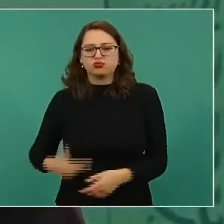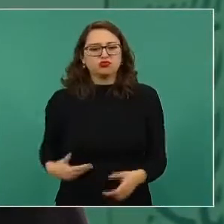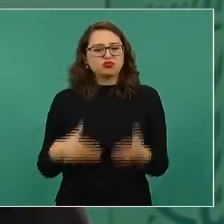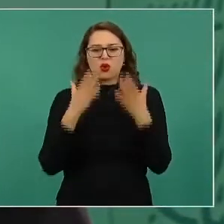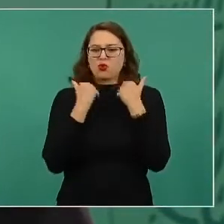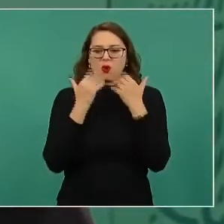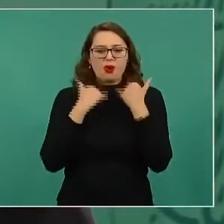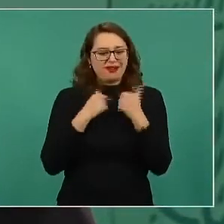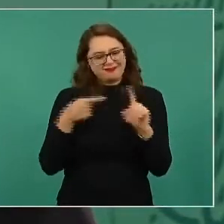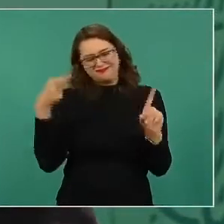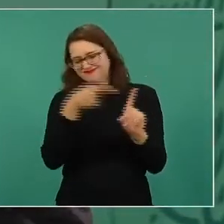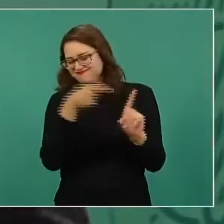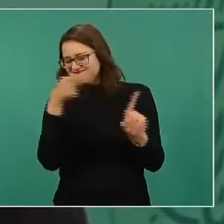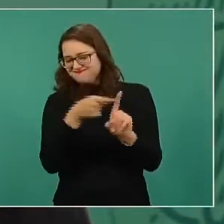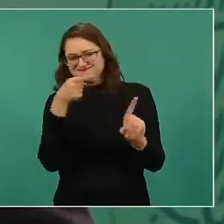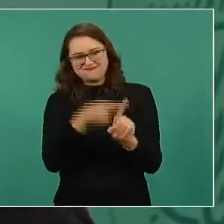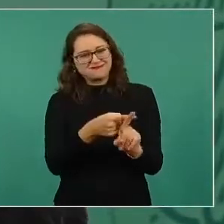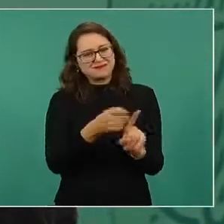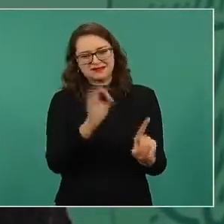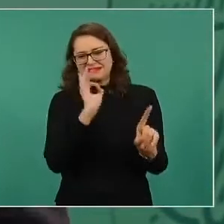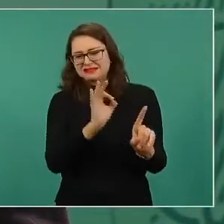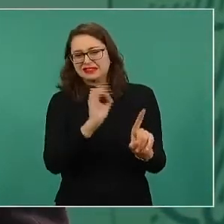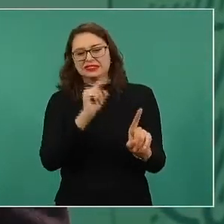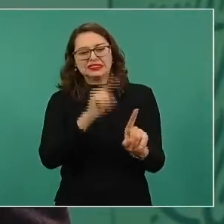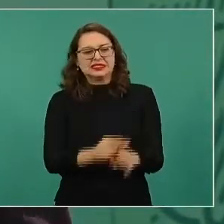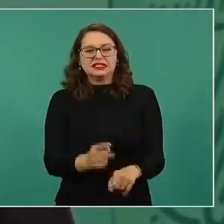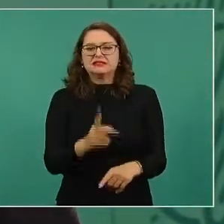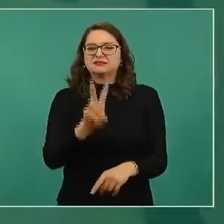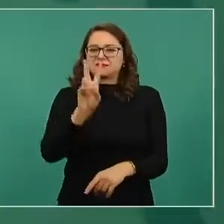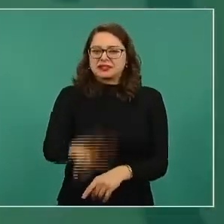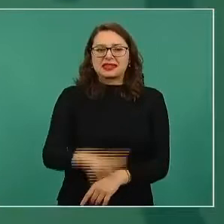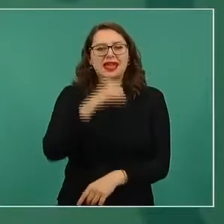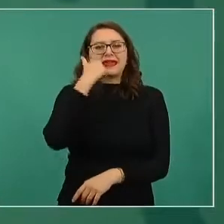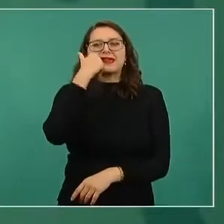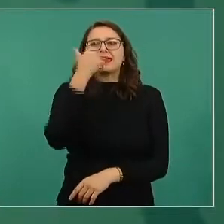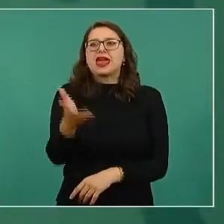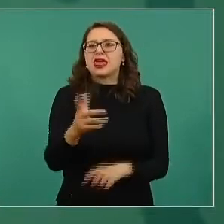con tanta devoción por la libertad,